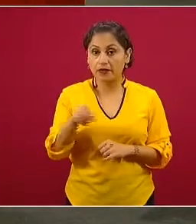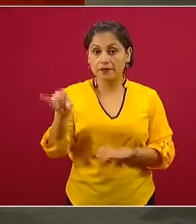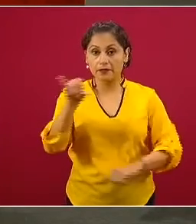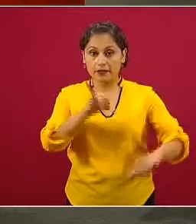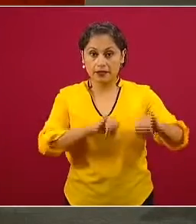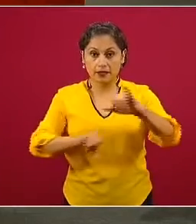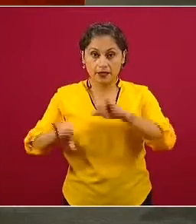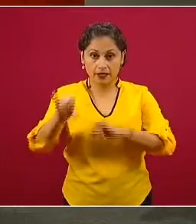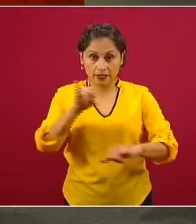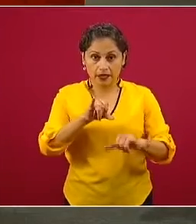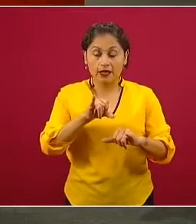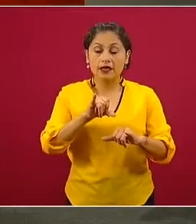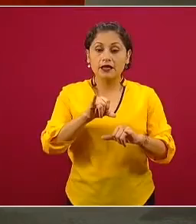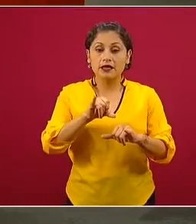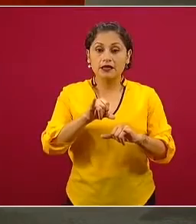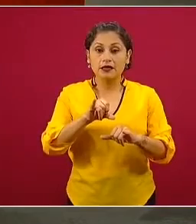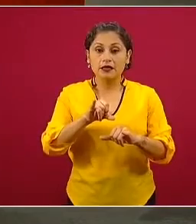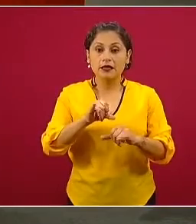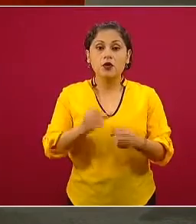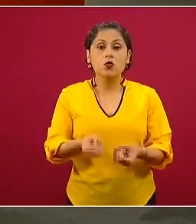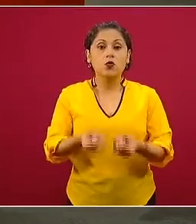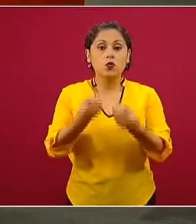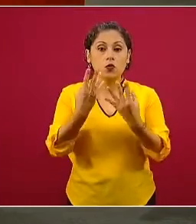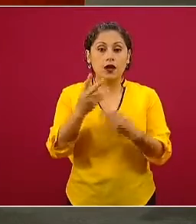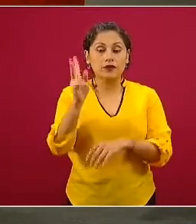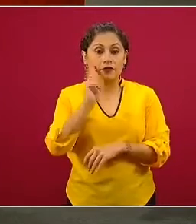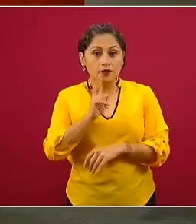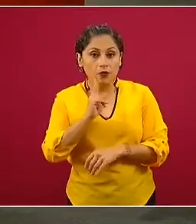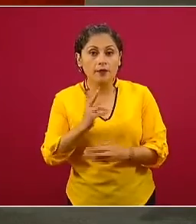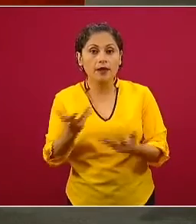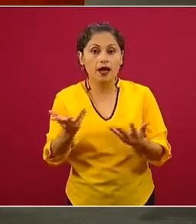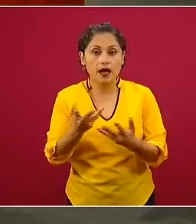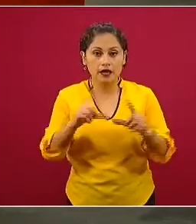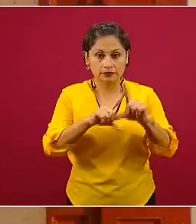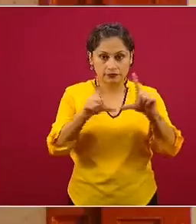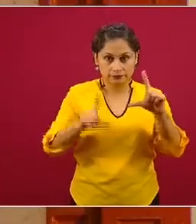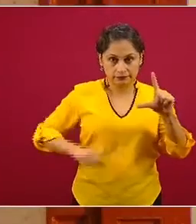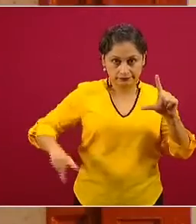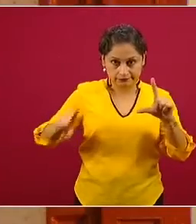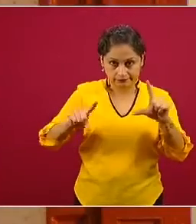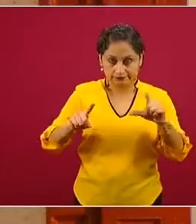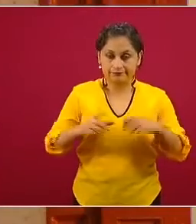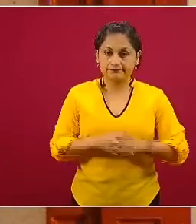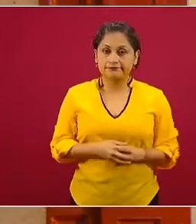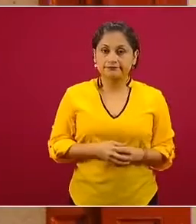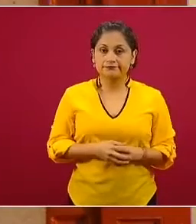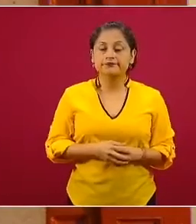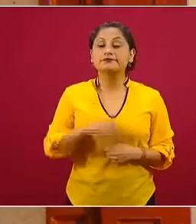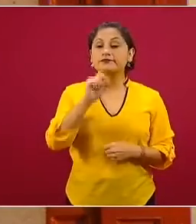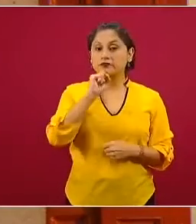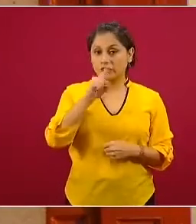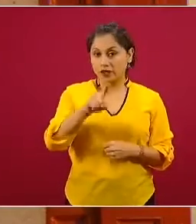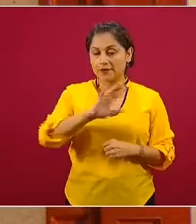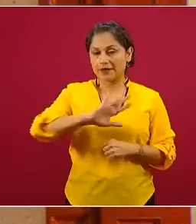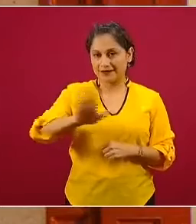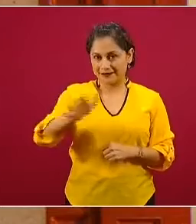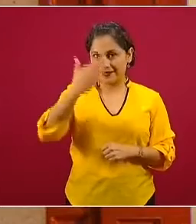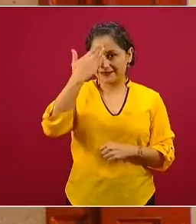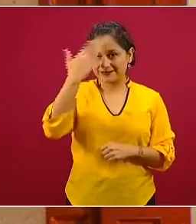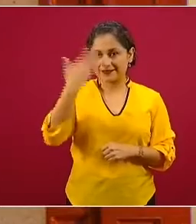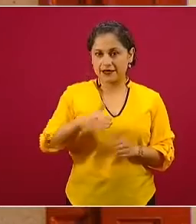momento en la totalidad del territorio mexicano. Pero ya decíamos que también en esta fase 3 se suma la red